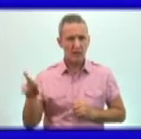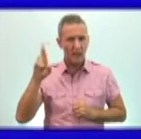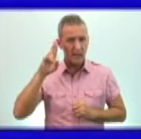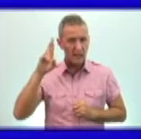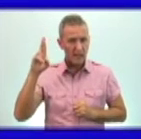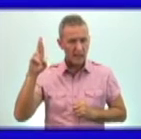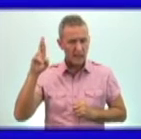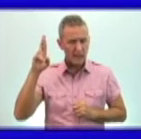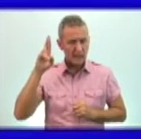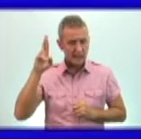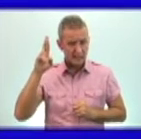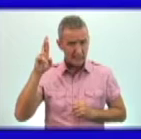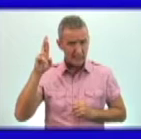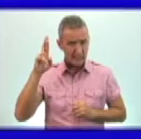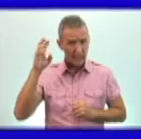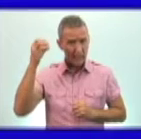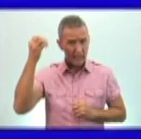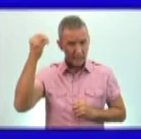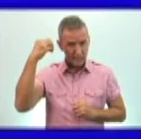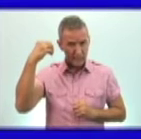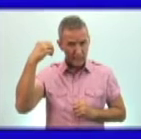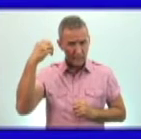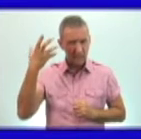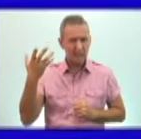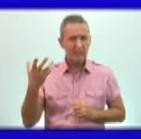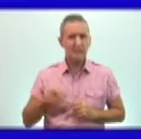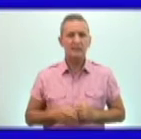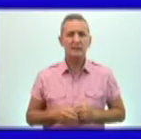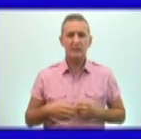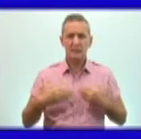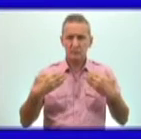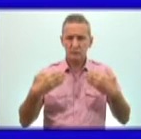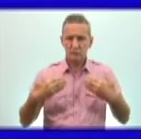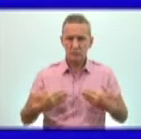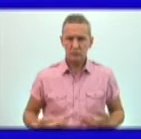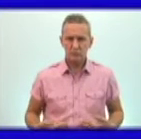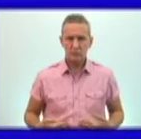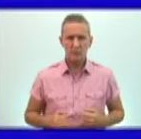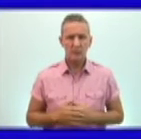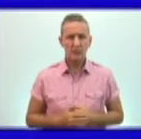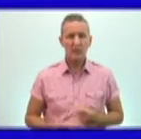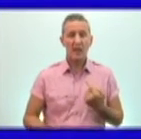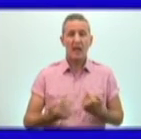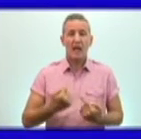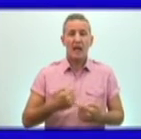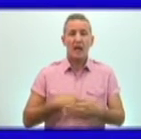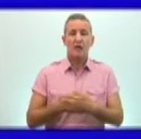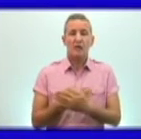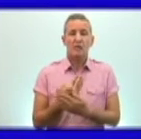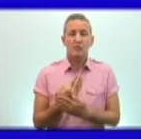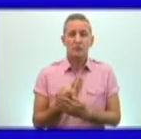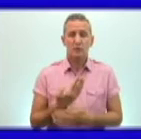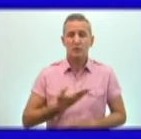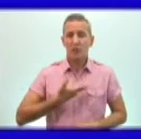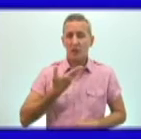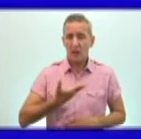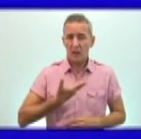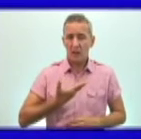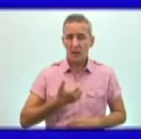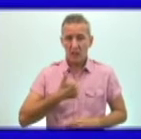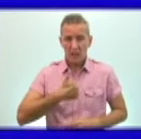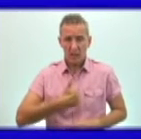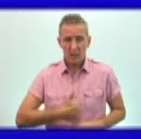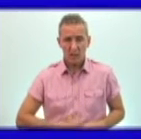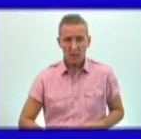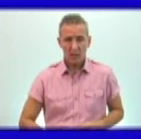que Rafael Correa dijera: algún día le contaremos a nuestros hijos que tras décadas de películas y propaganda, a la